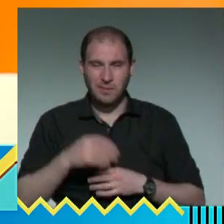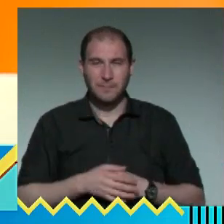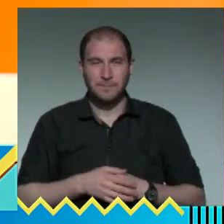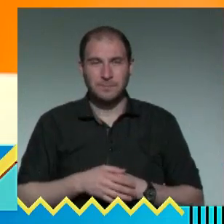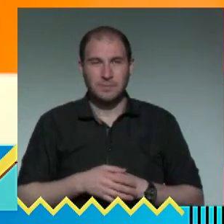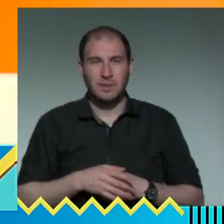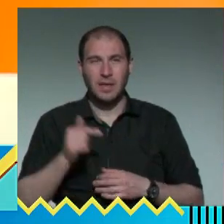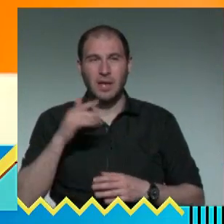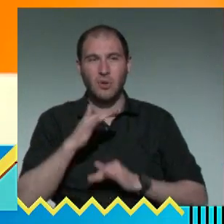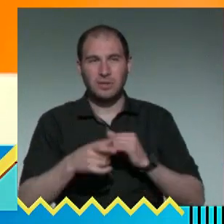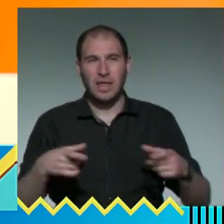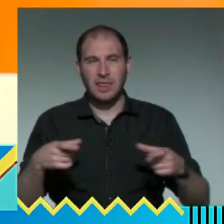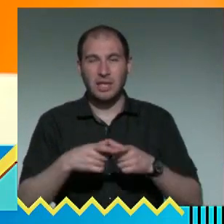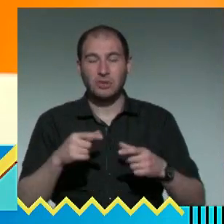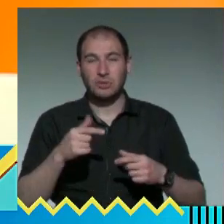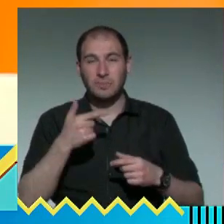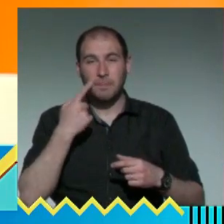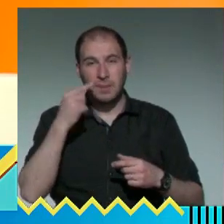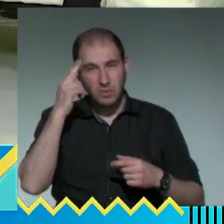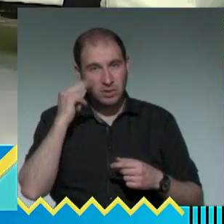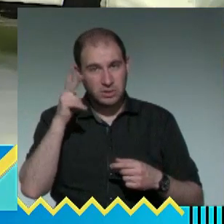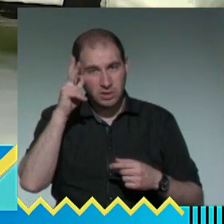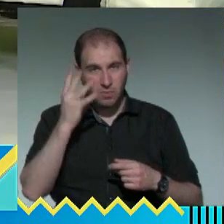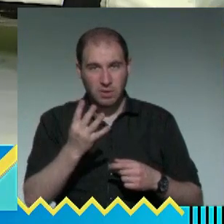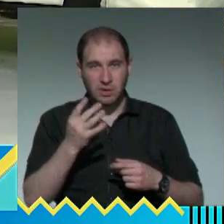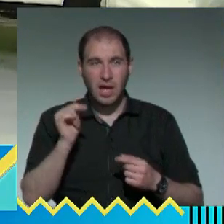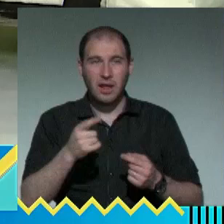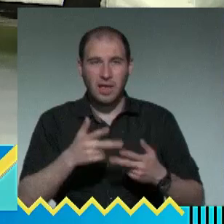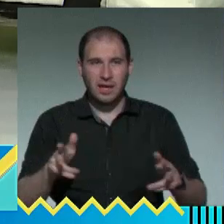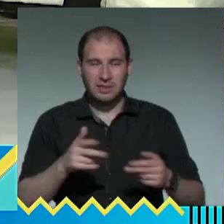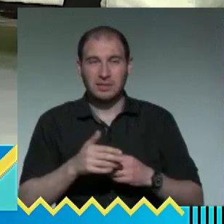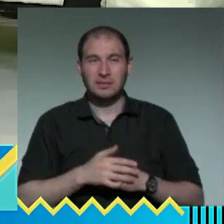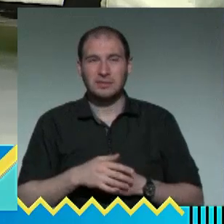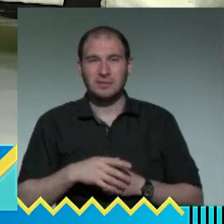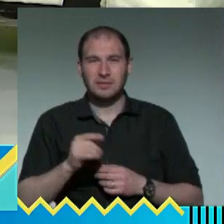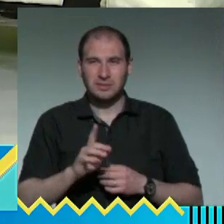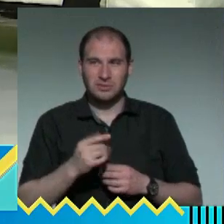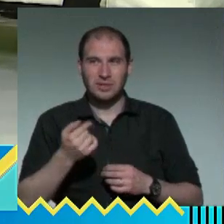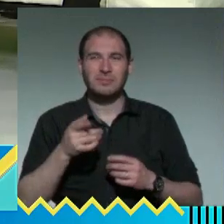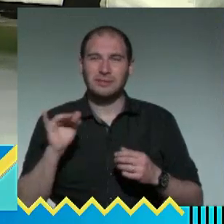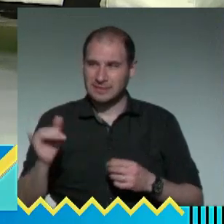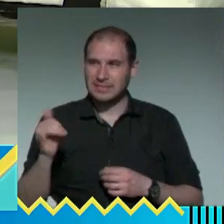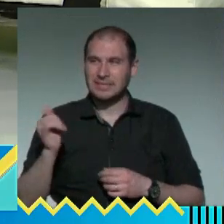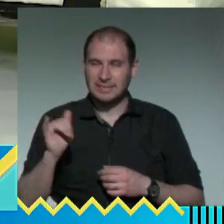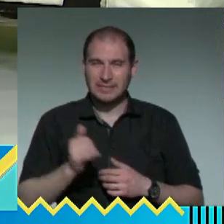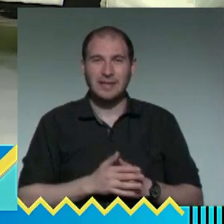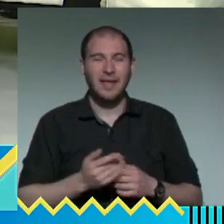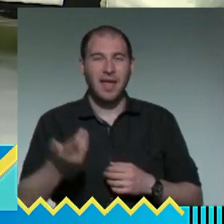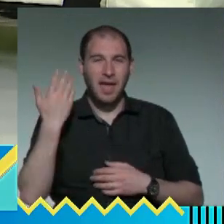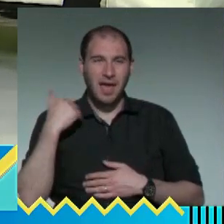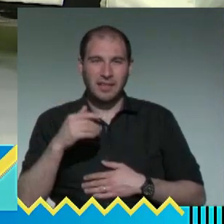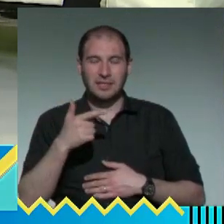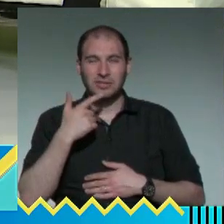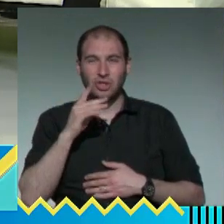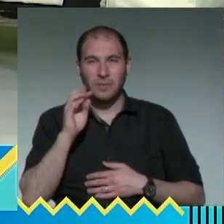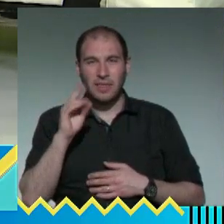bueno, estamos hablando del disco Soda Stereo del 84, hoy cantamos Trátame Suavemente como así. En esa época, Sobredosis de